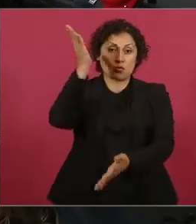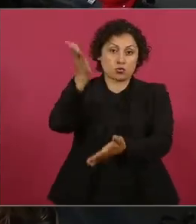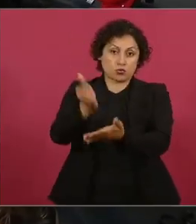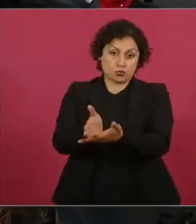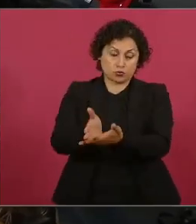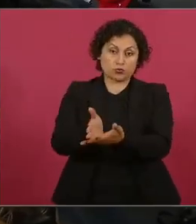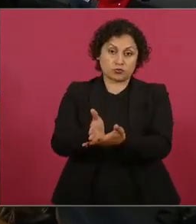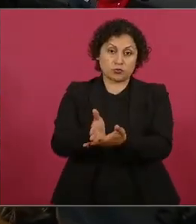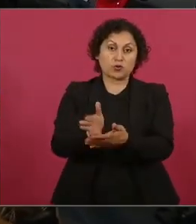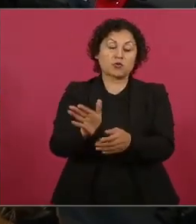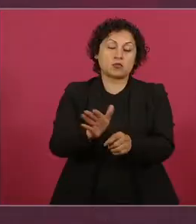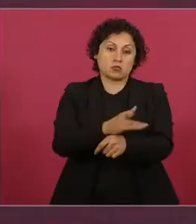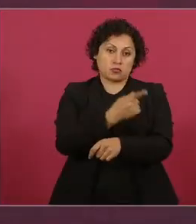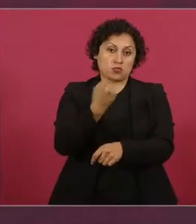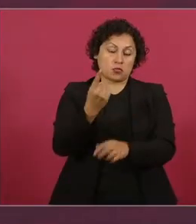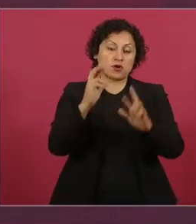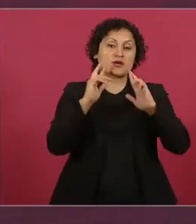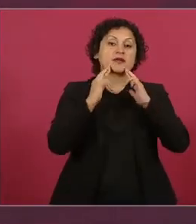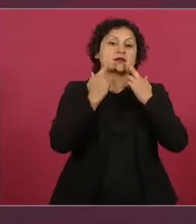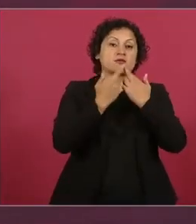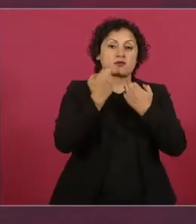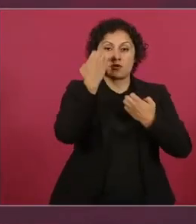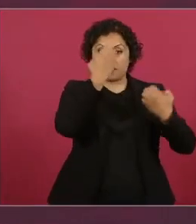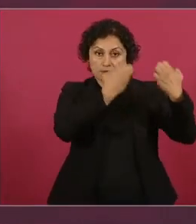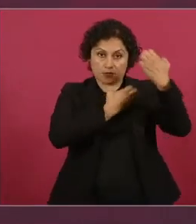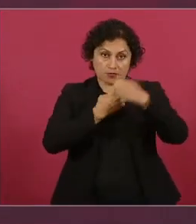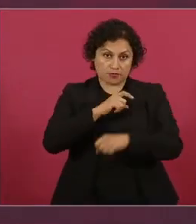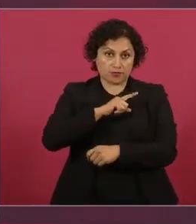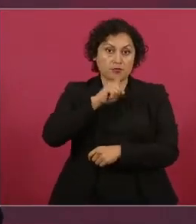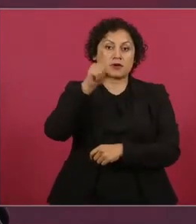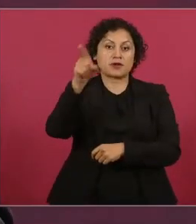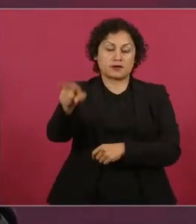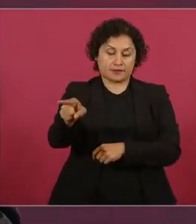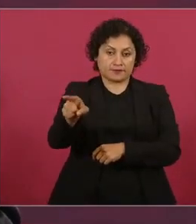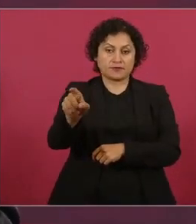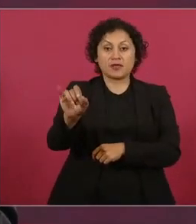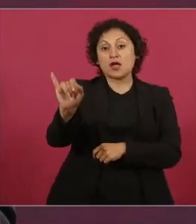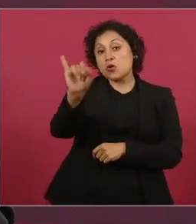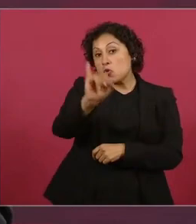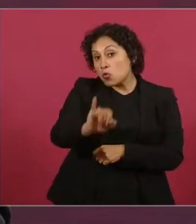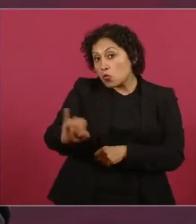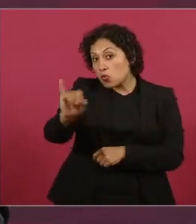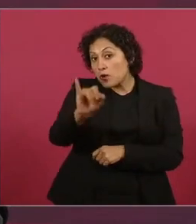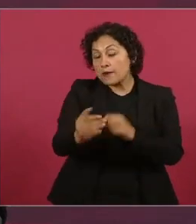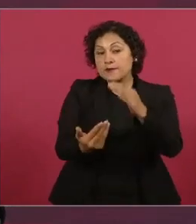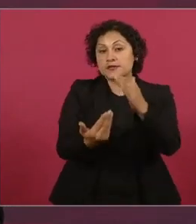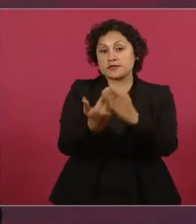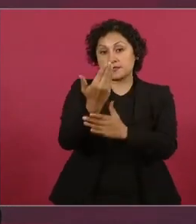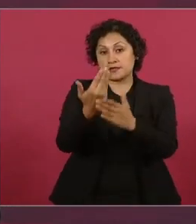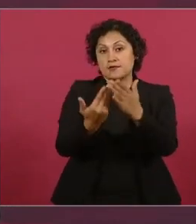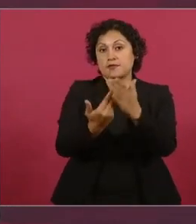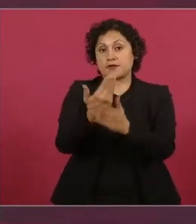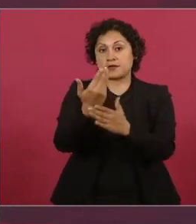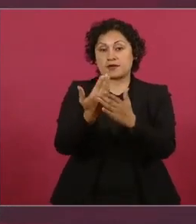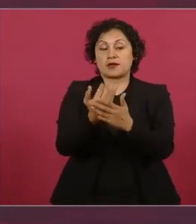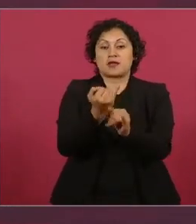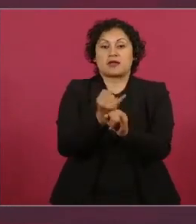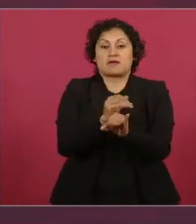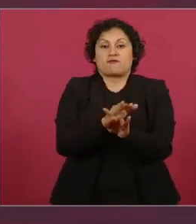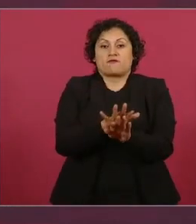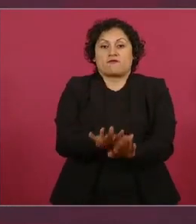de evaluación, y el jueves se va a hacer un informe general,